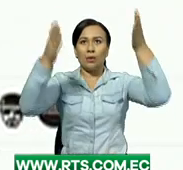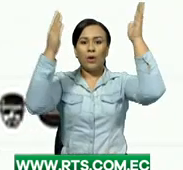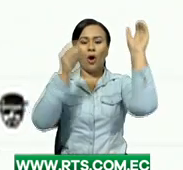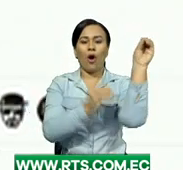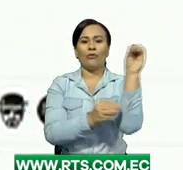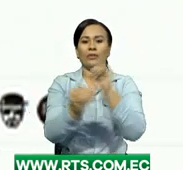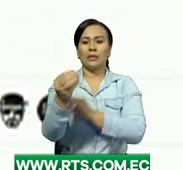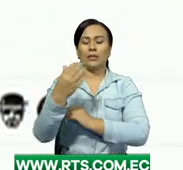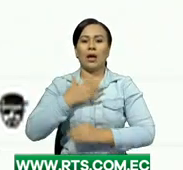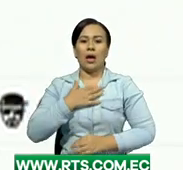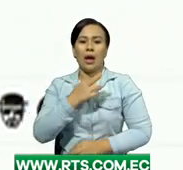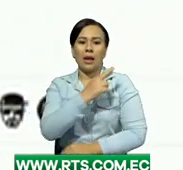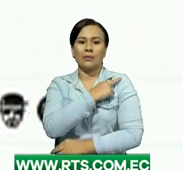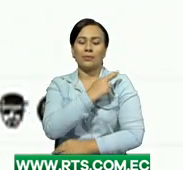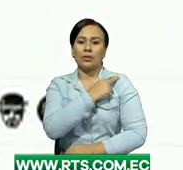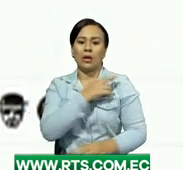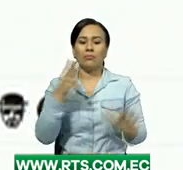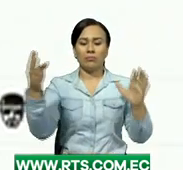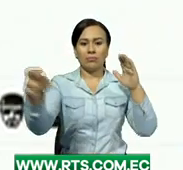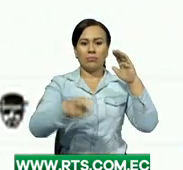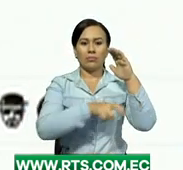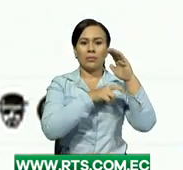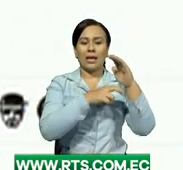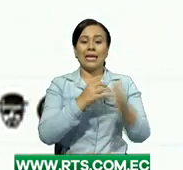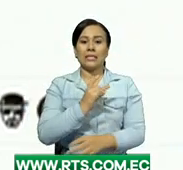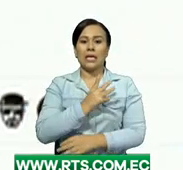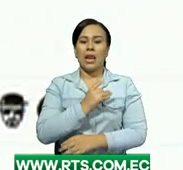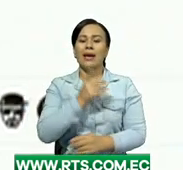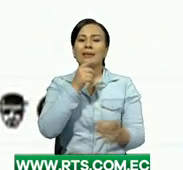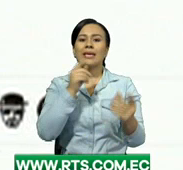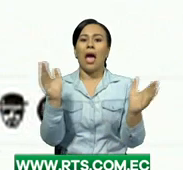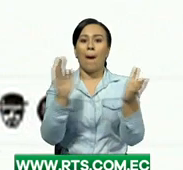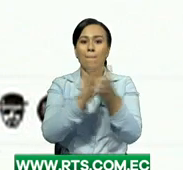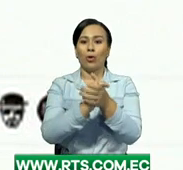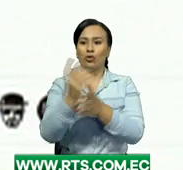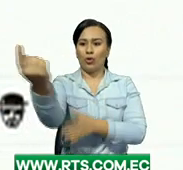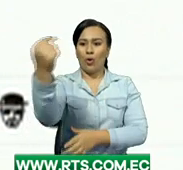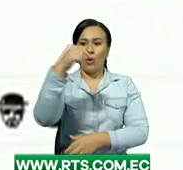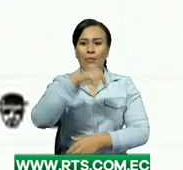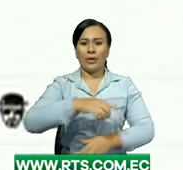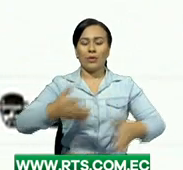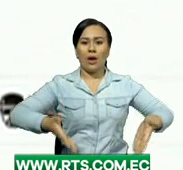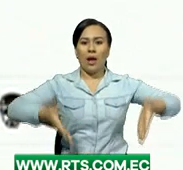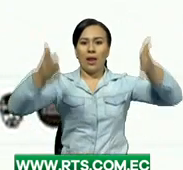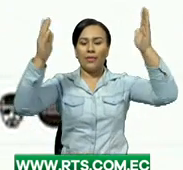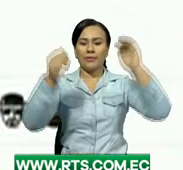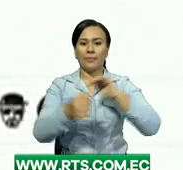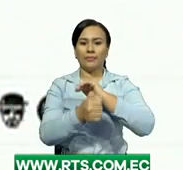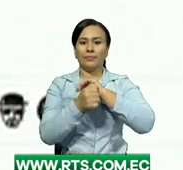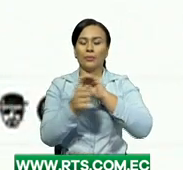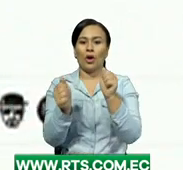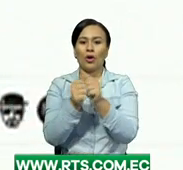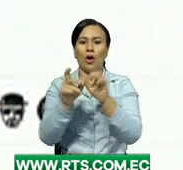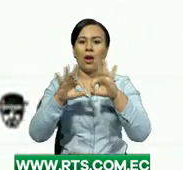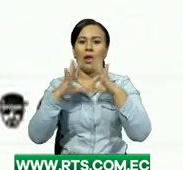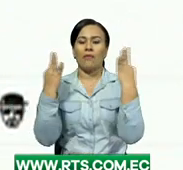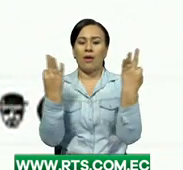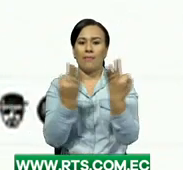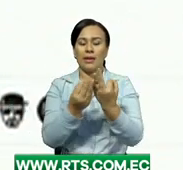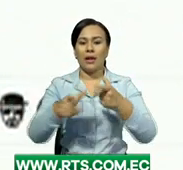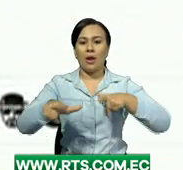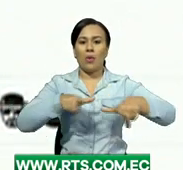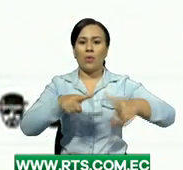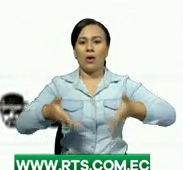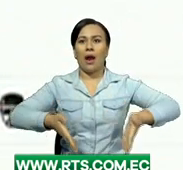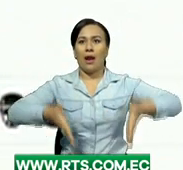misión diplomática en Caracas. Hace minutos se sumó su cónyuge Leopoldo López, que permanece junto a su familia en dicho lugar.